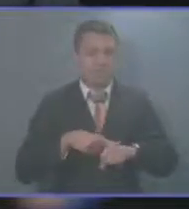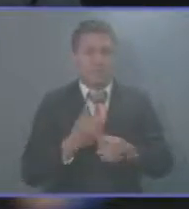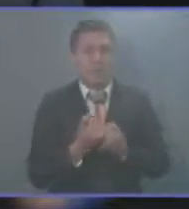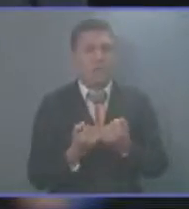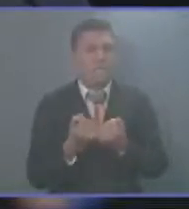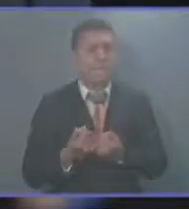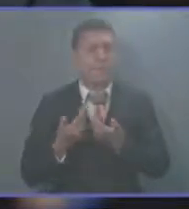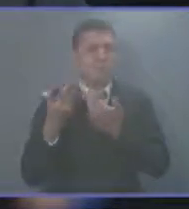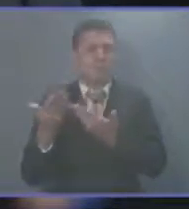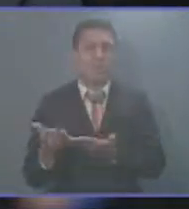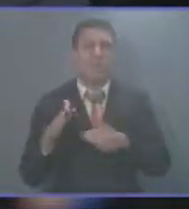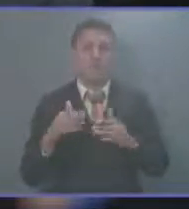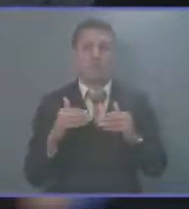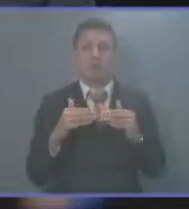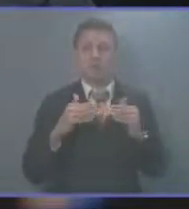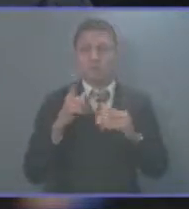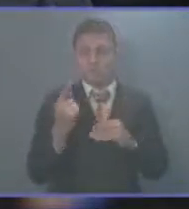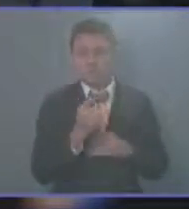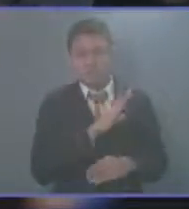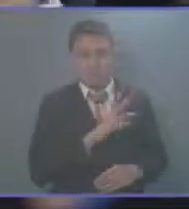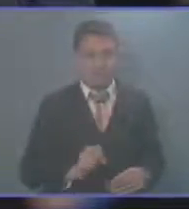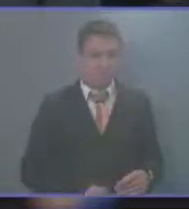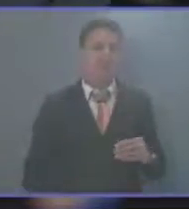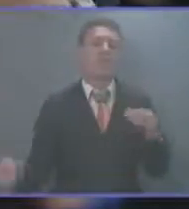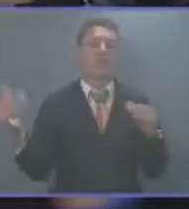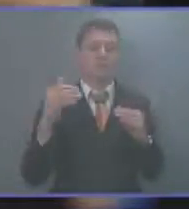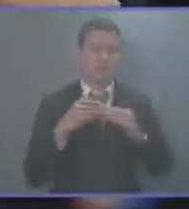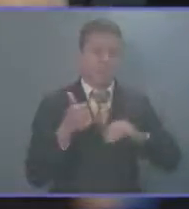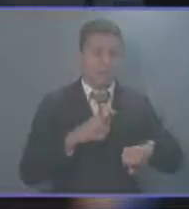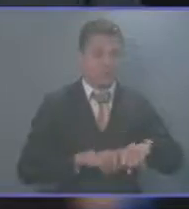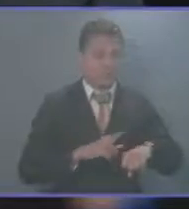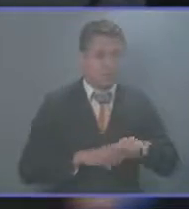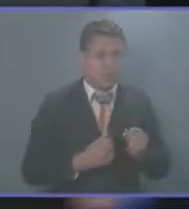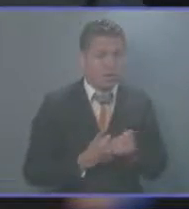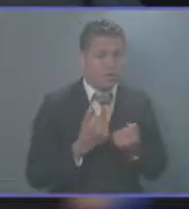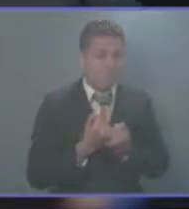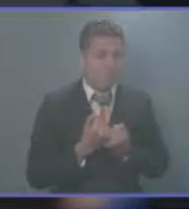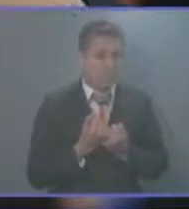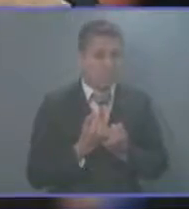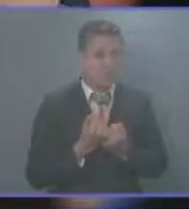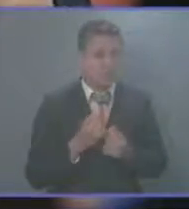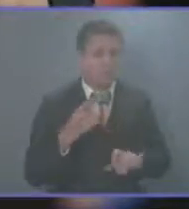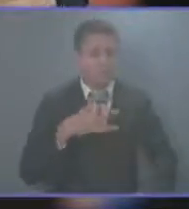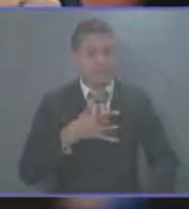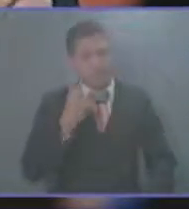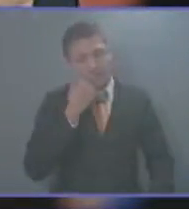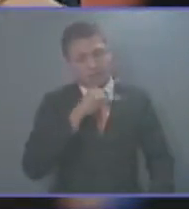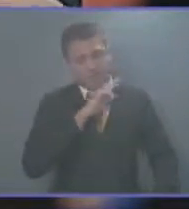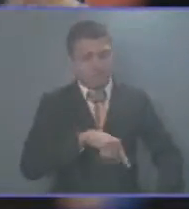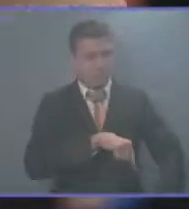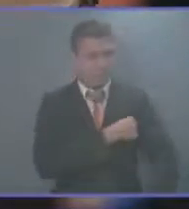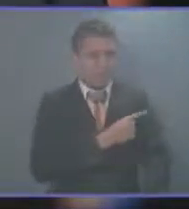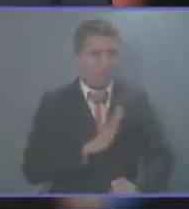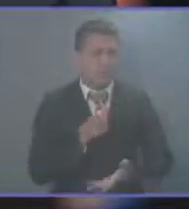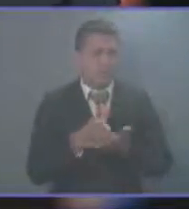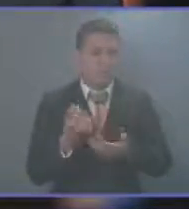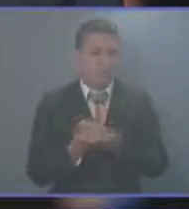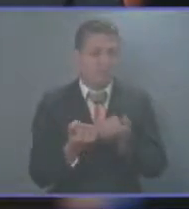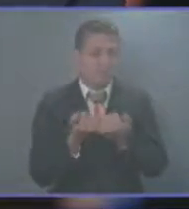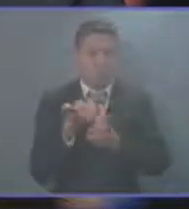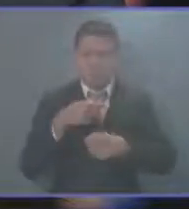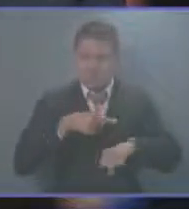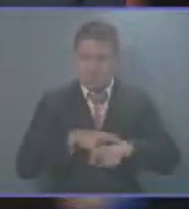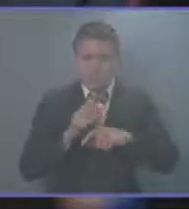medicina. Pero también para que los salvadoreños a tiempo tengan sus consultas. Pero también para que los salvadoreños a tiempo y